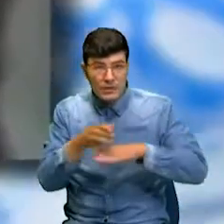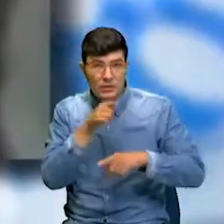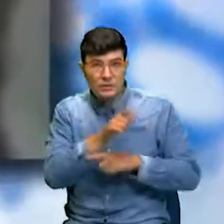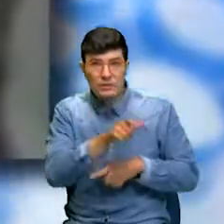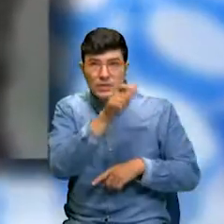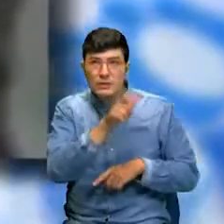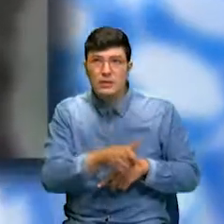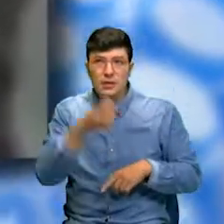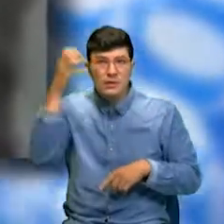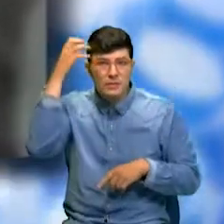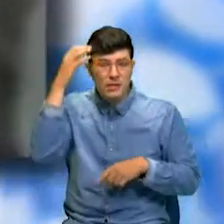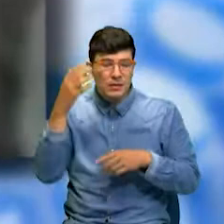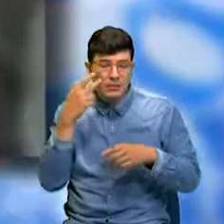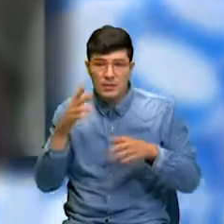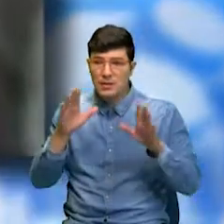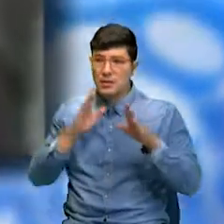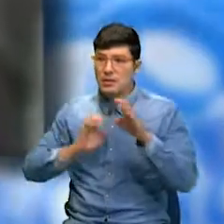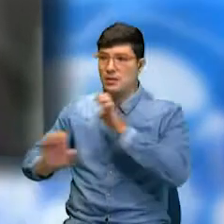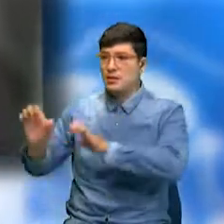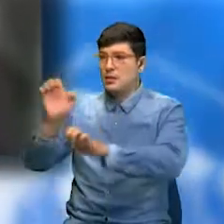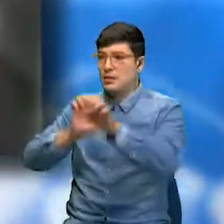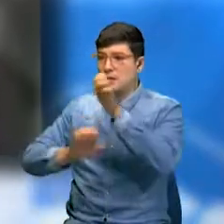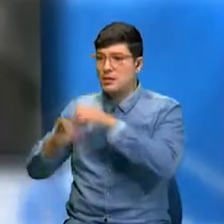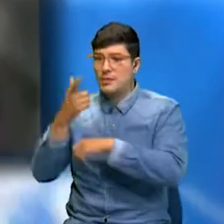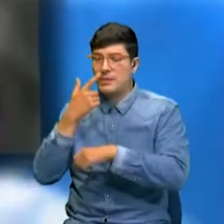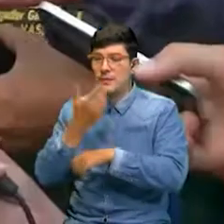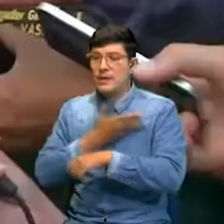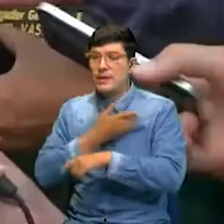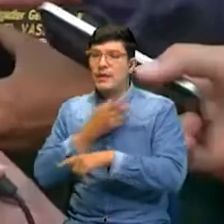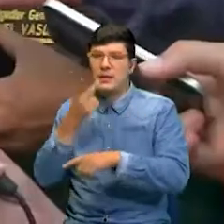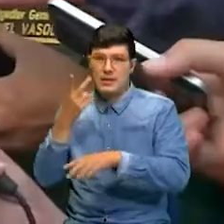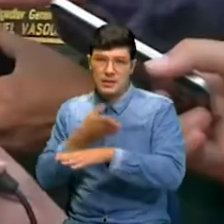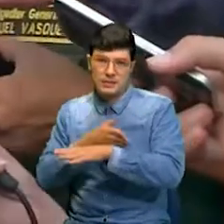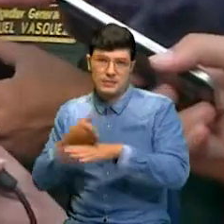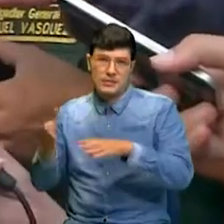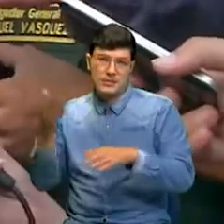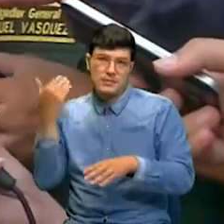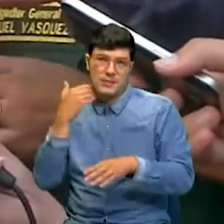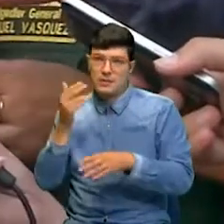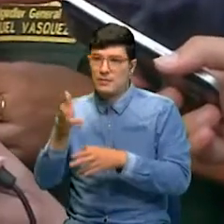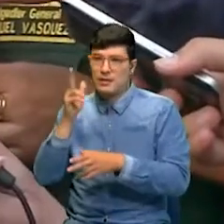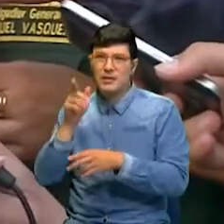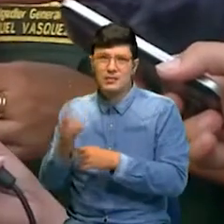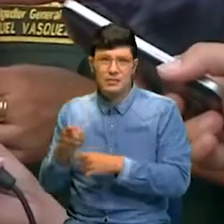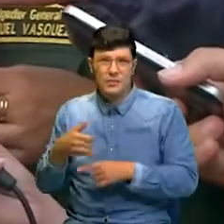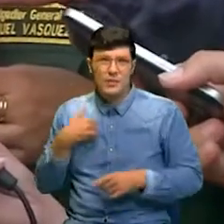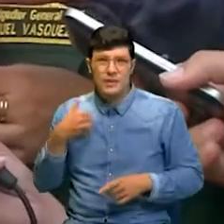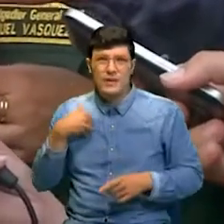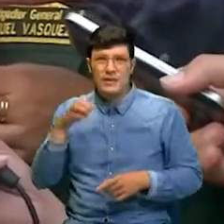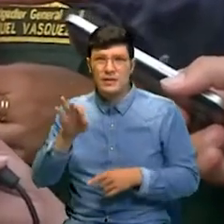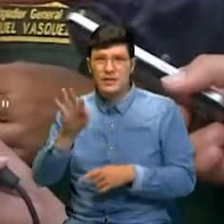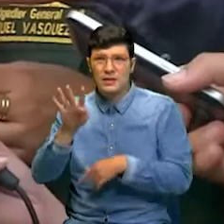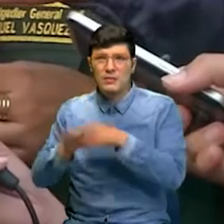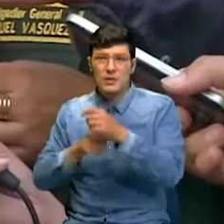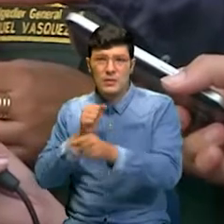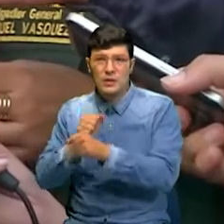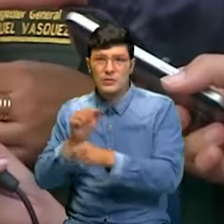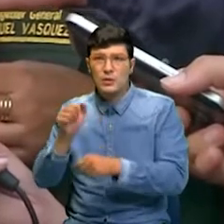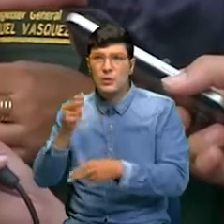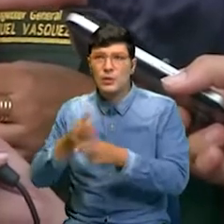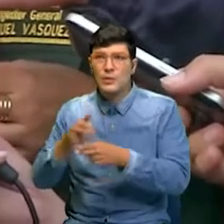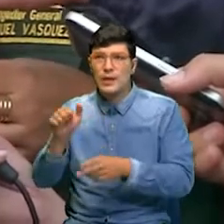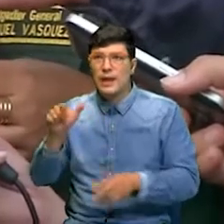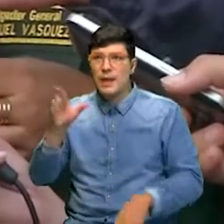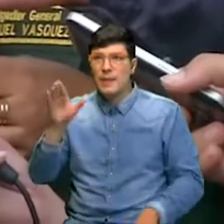de dawn reaccionó para defender a sus padres este muchacho albeiro ruiz chacón al ver que estaban